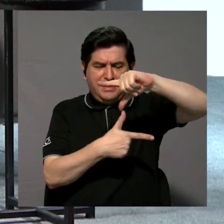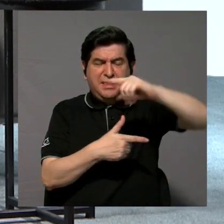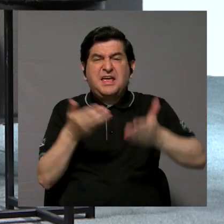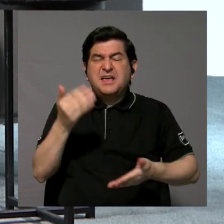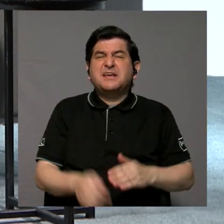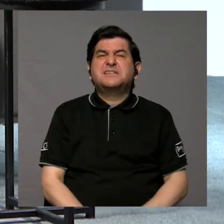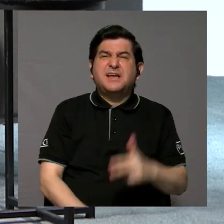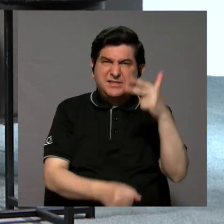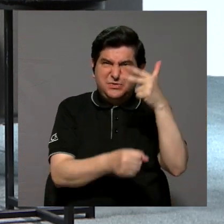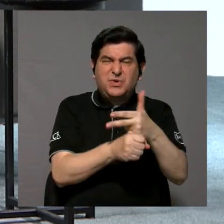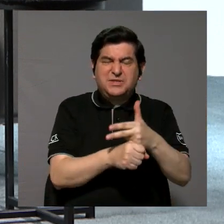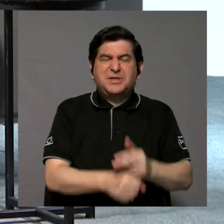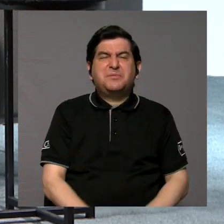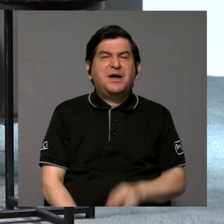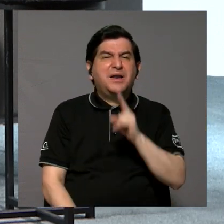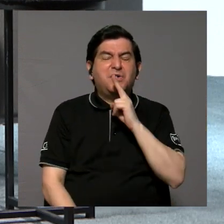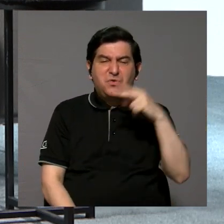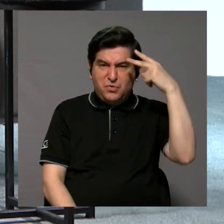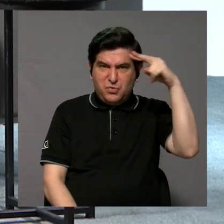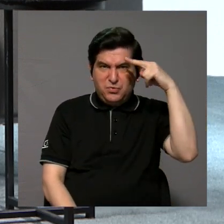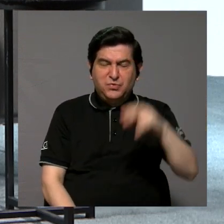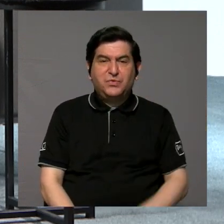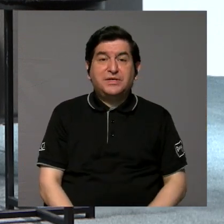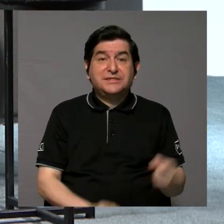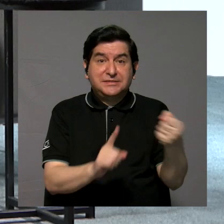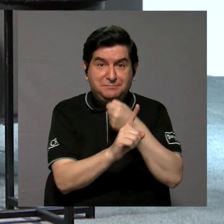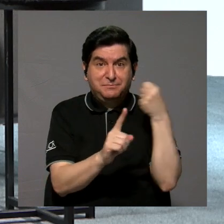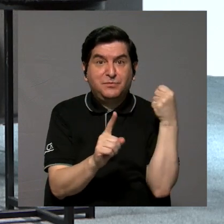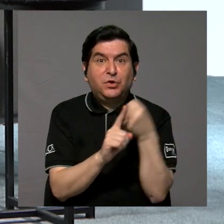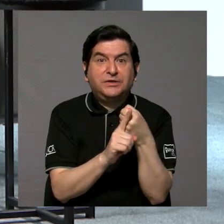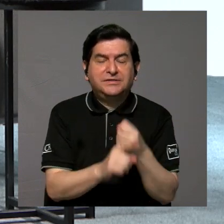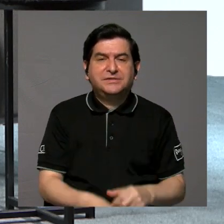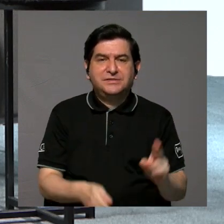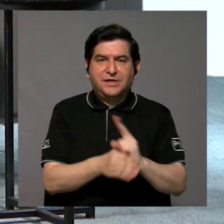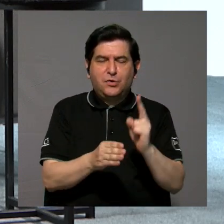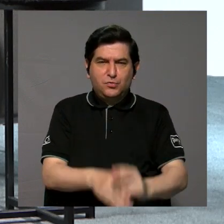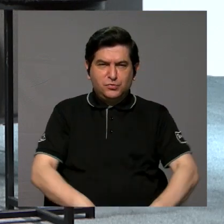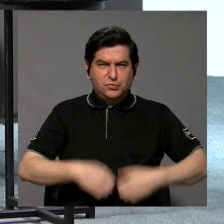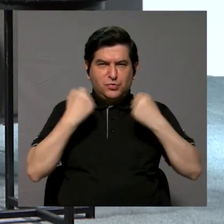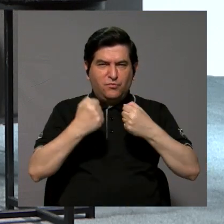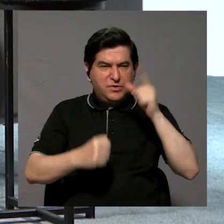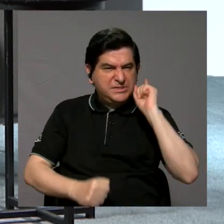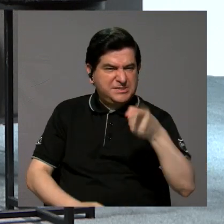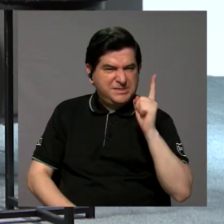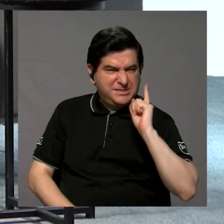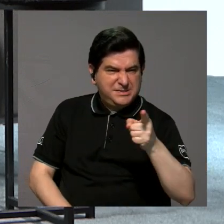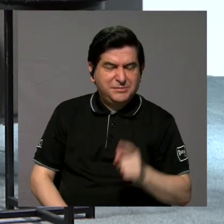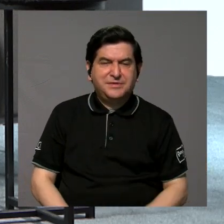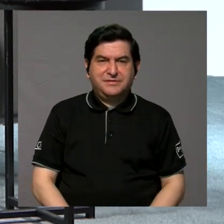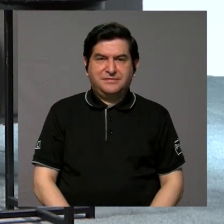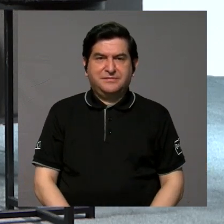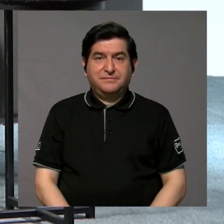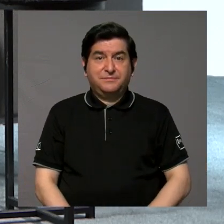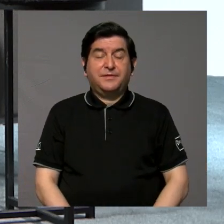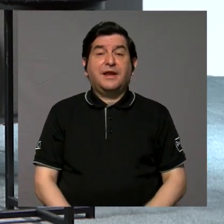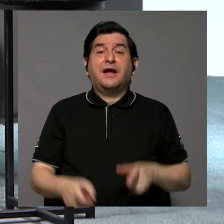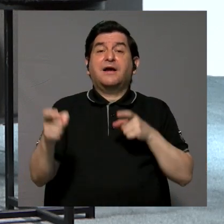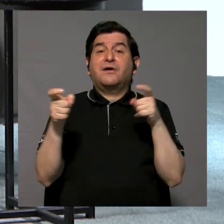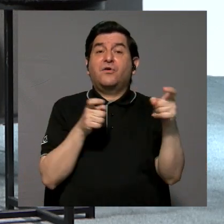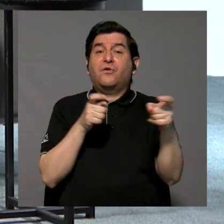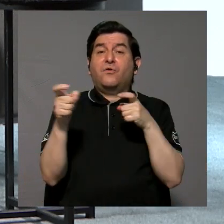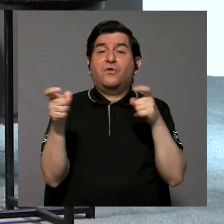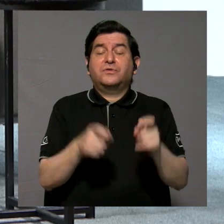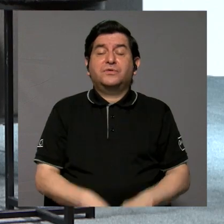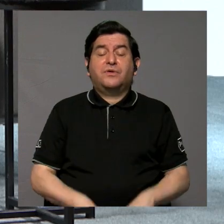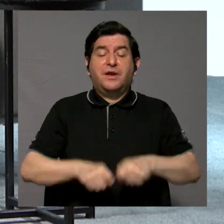Guatemala, en Honduras y en México es muy fuerte, son las estrategias violentas, que es el uso de la fuerza y la intimidación para ejercer control